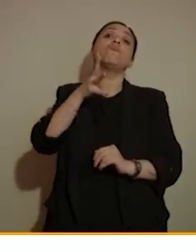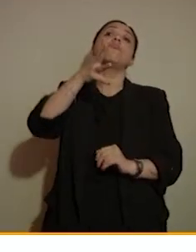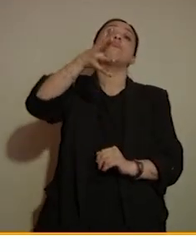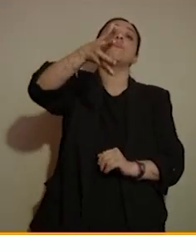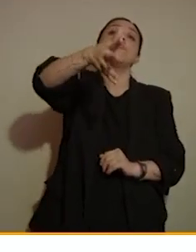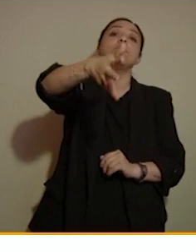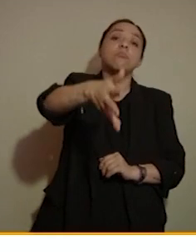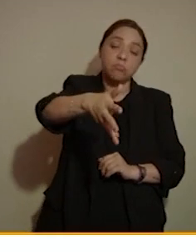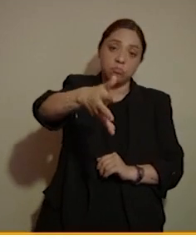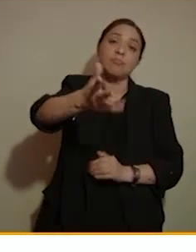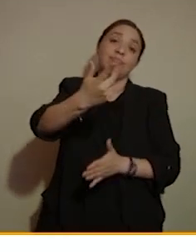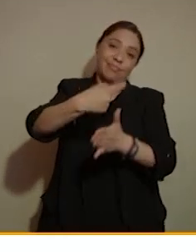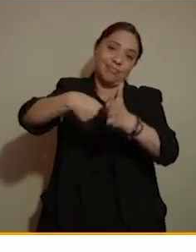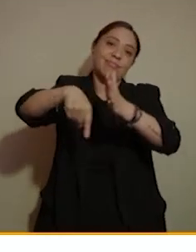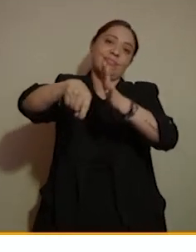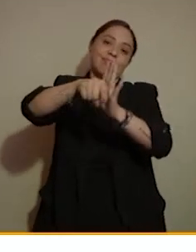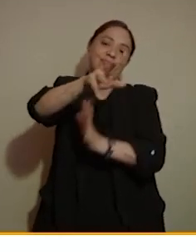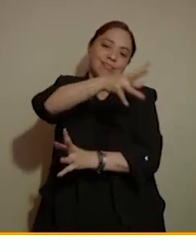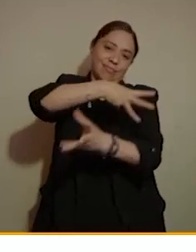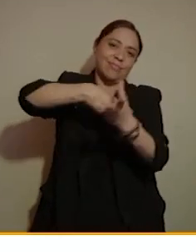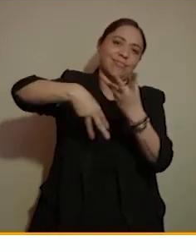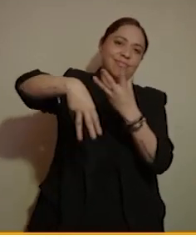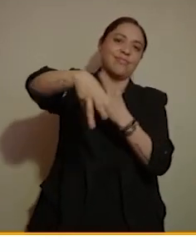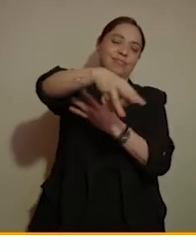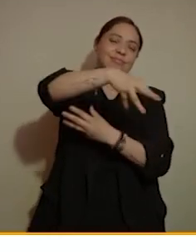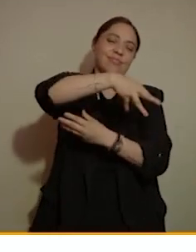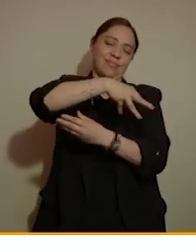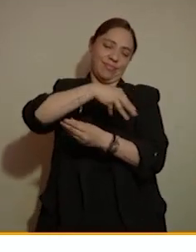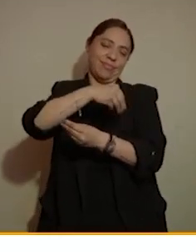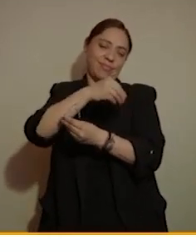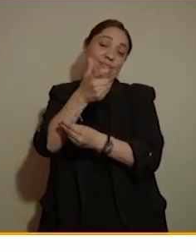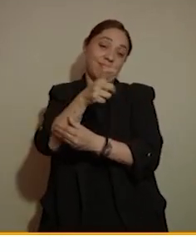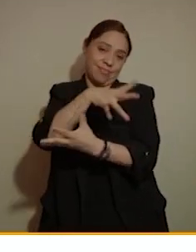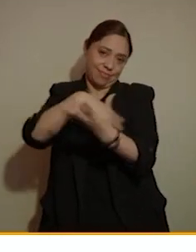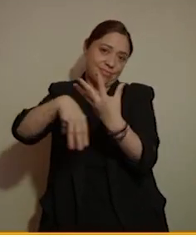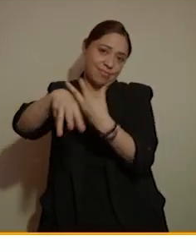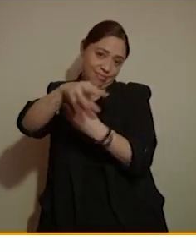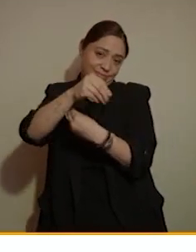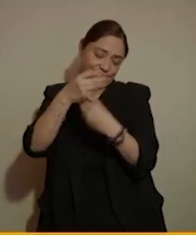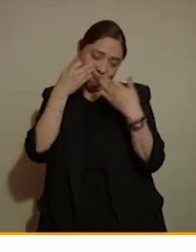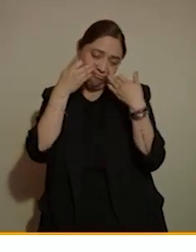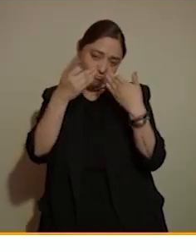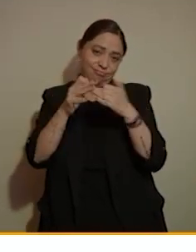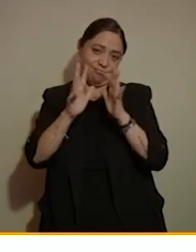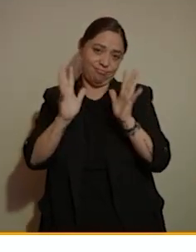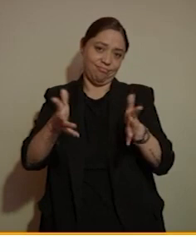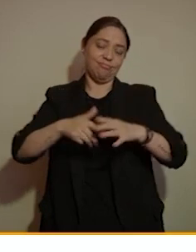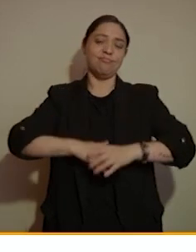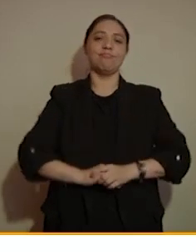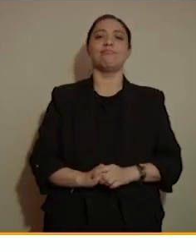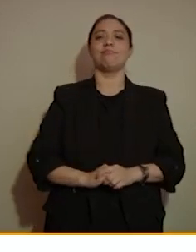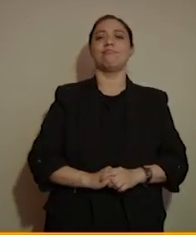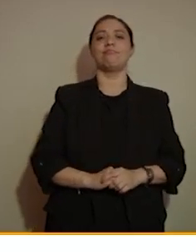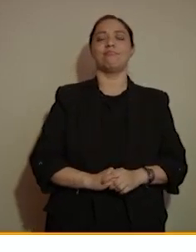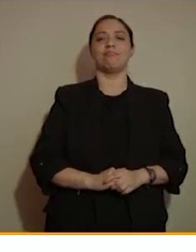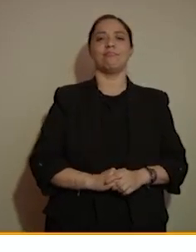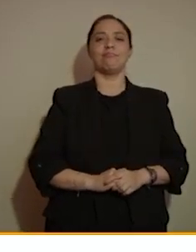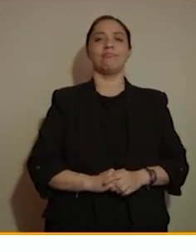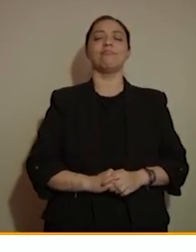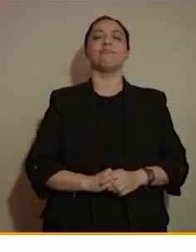más efectos negativos que positivos a nivel financiero. Eso ya se demostró. Impactar